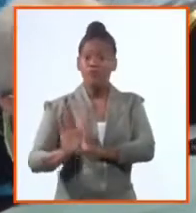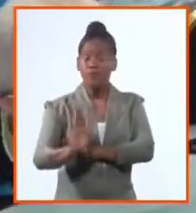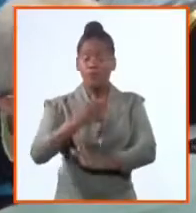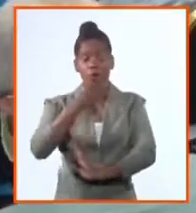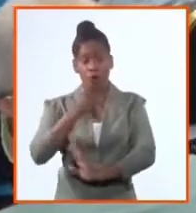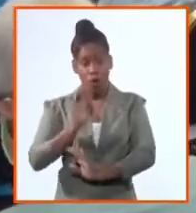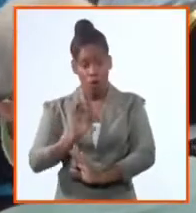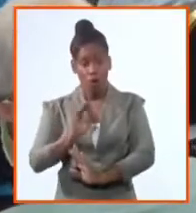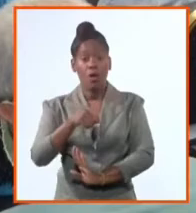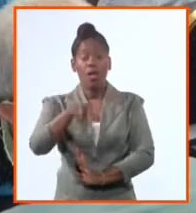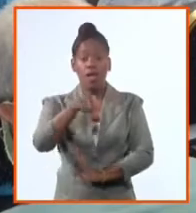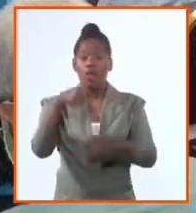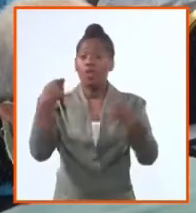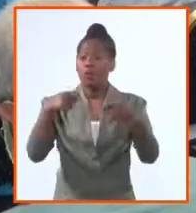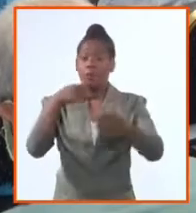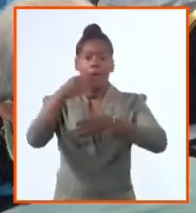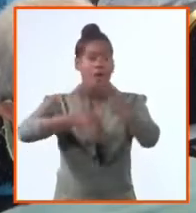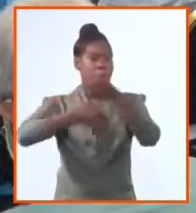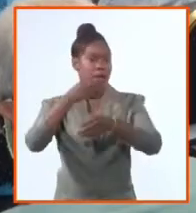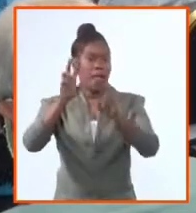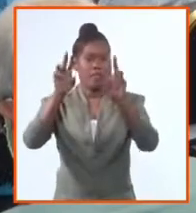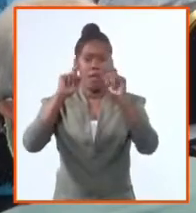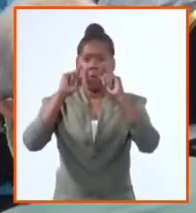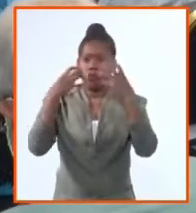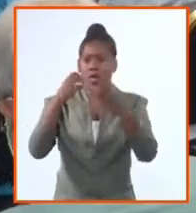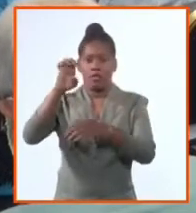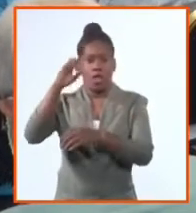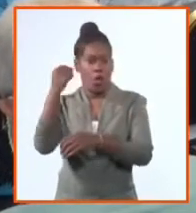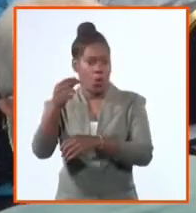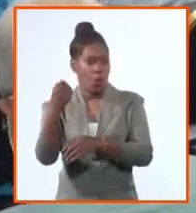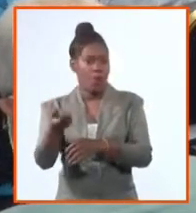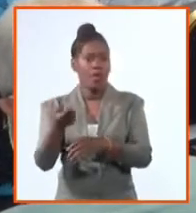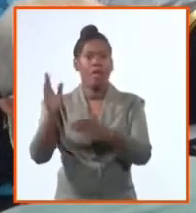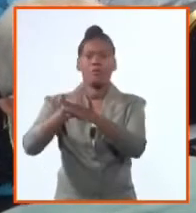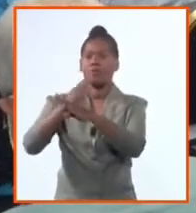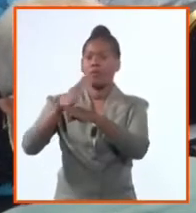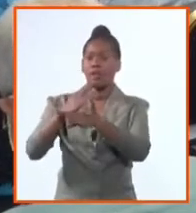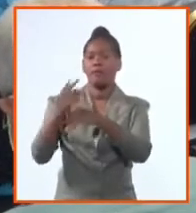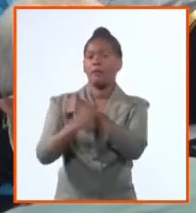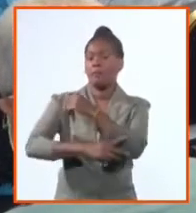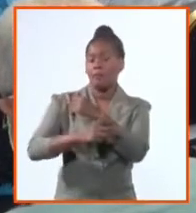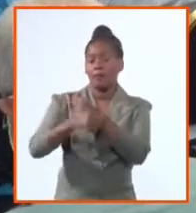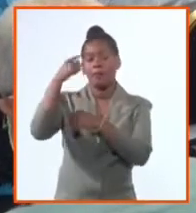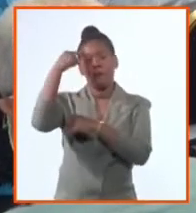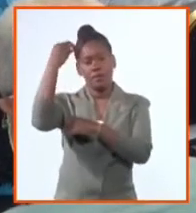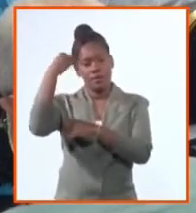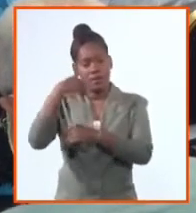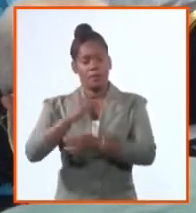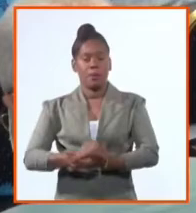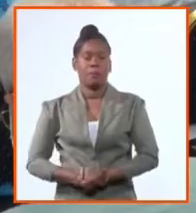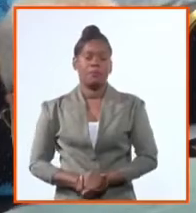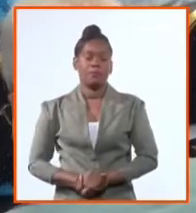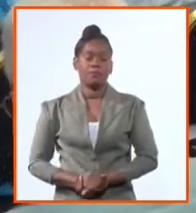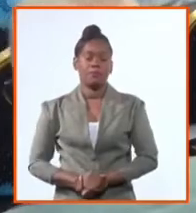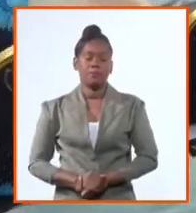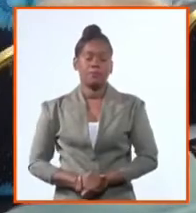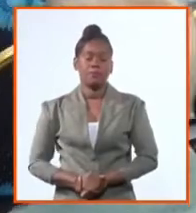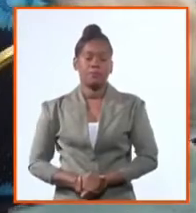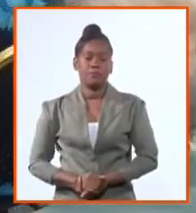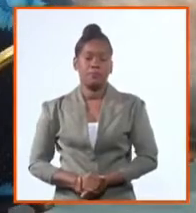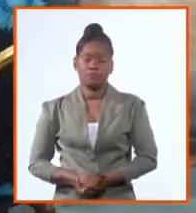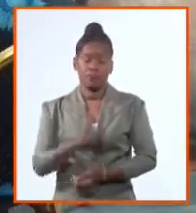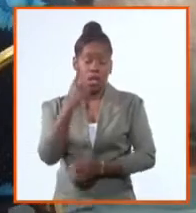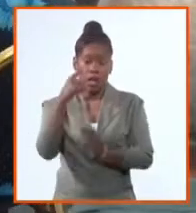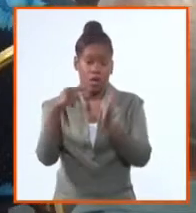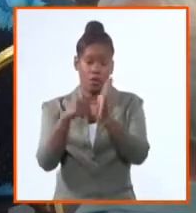analice estos temas. Es decir, tenemos carencias en ese sentido también en la esfera de la economía internacional. Y termino